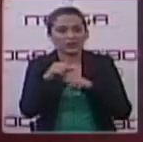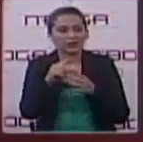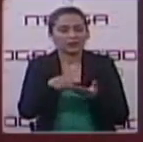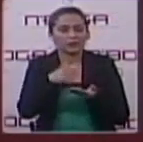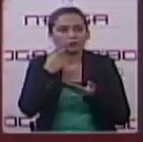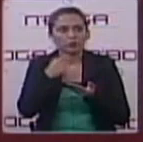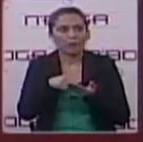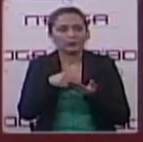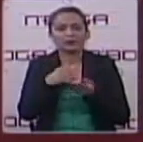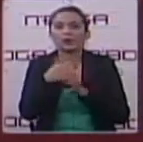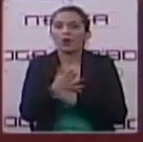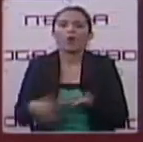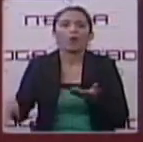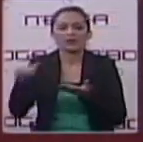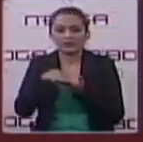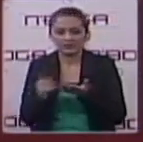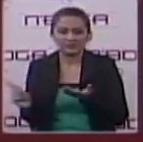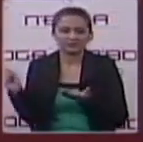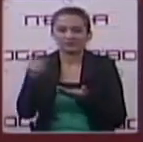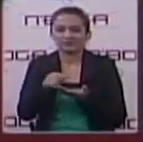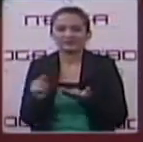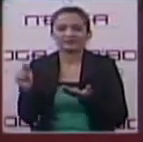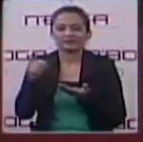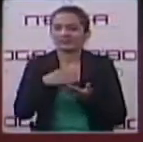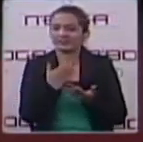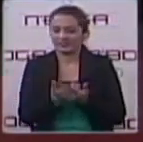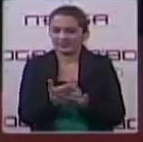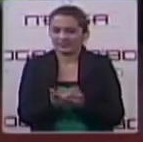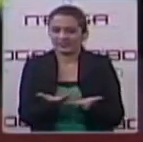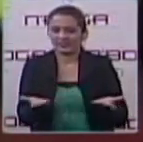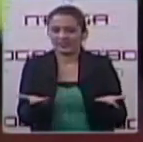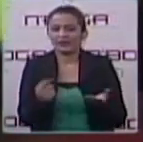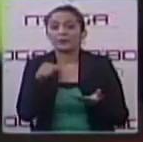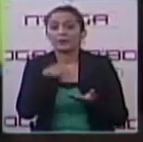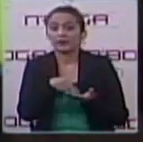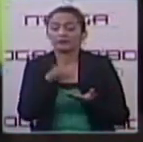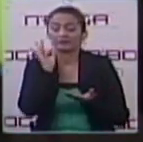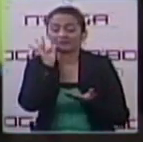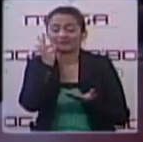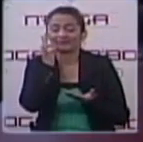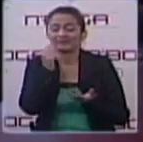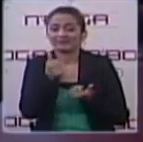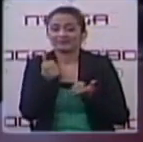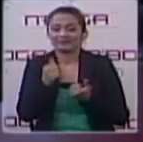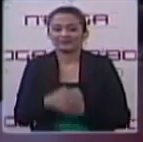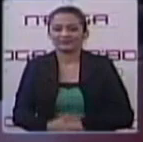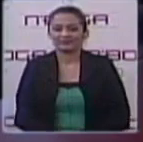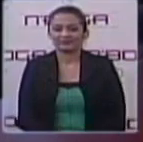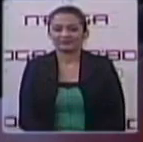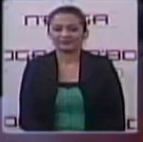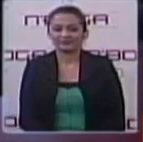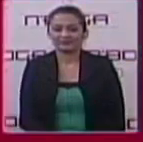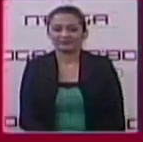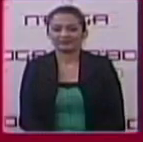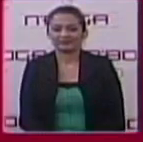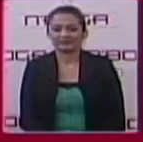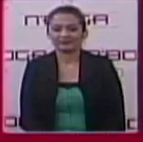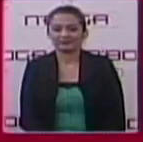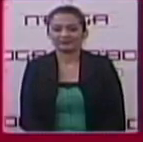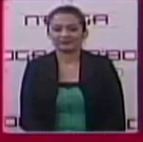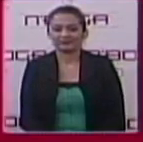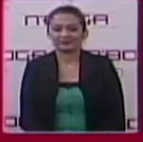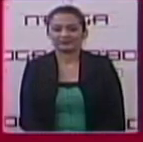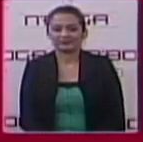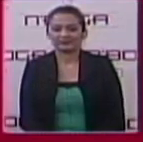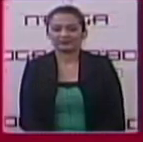el producto y creemos que es se debe a que el producto es bueno y también la experiencia que intentamos entregarle al al consumidor